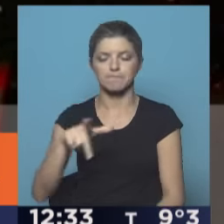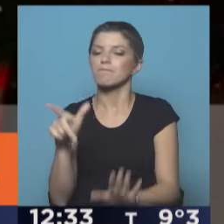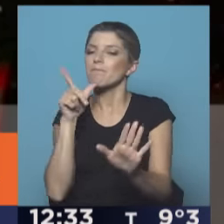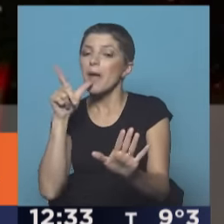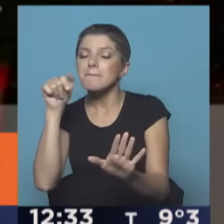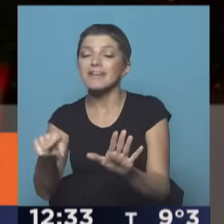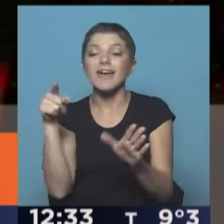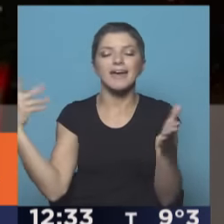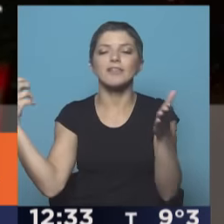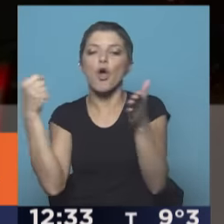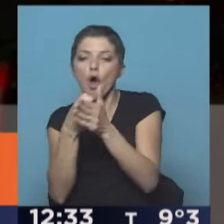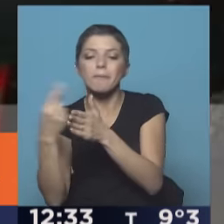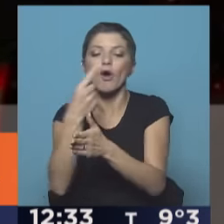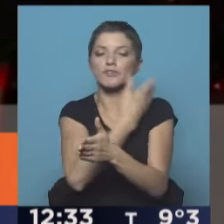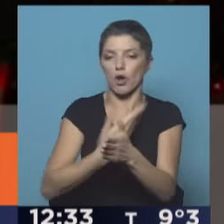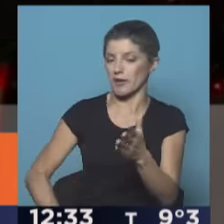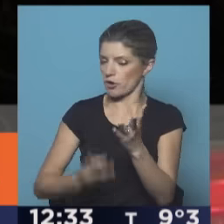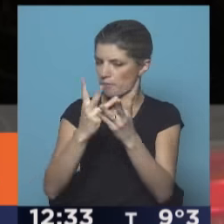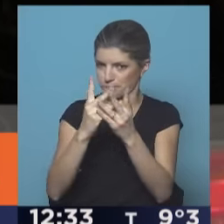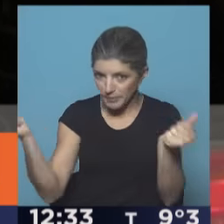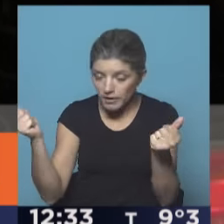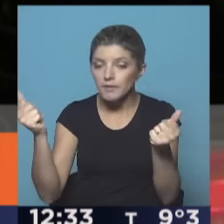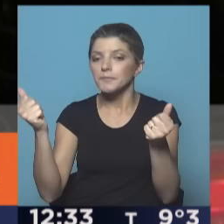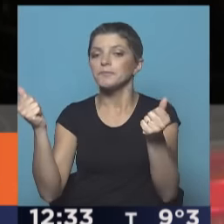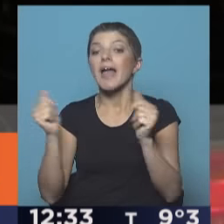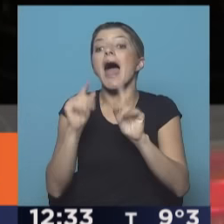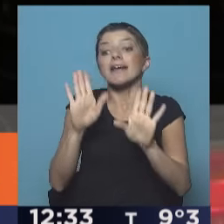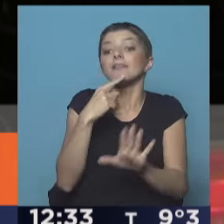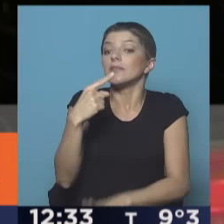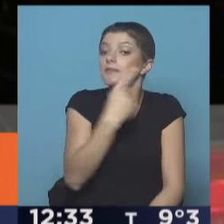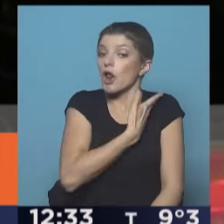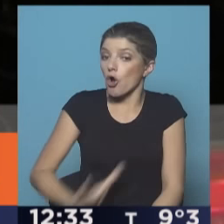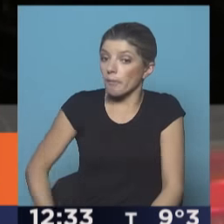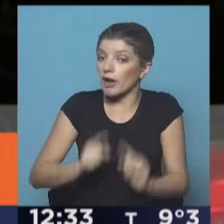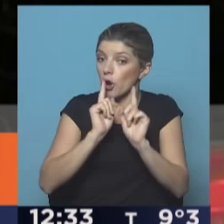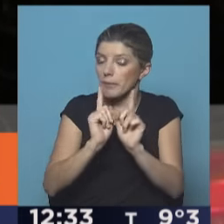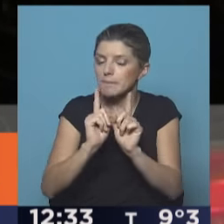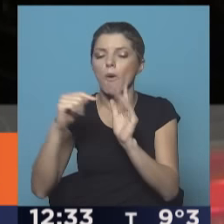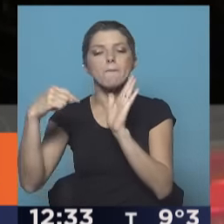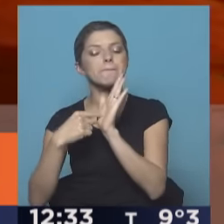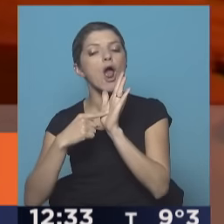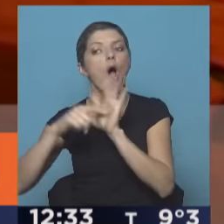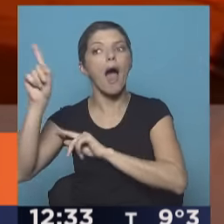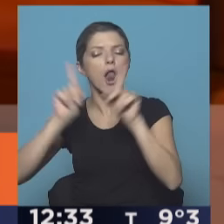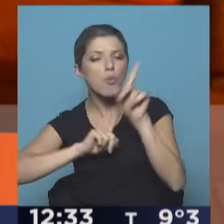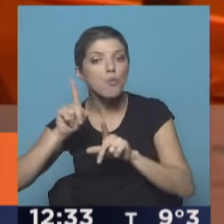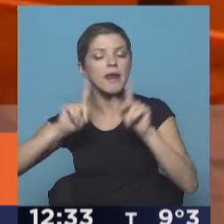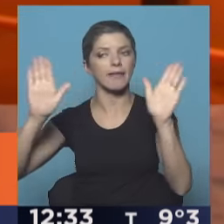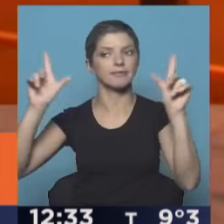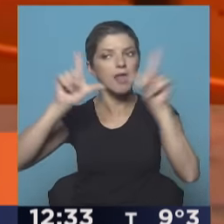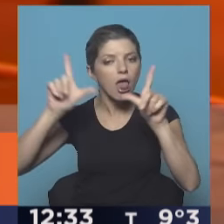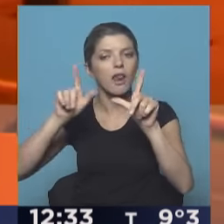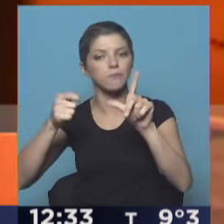terminado según señala el propio gobierno pero que en algunos medios todavía puede verse que quedan